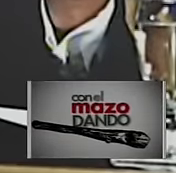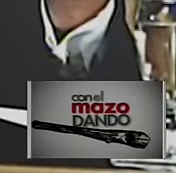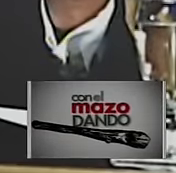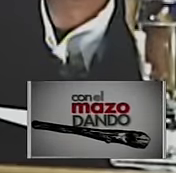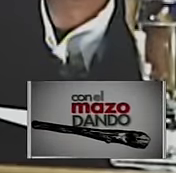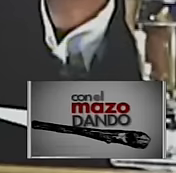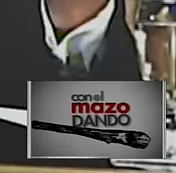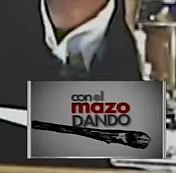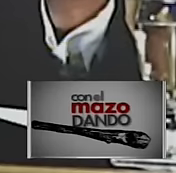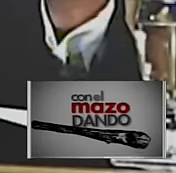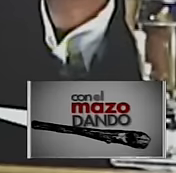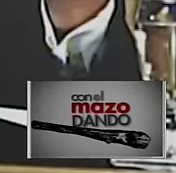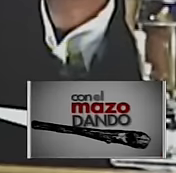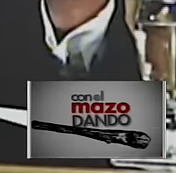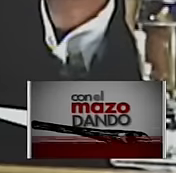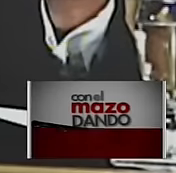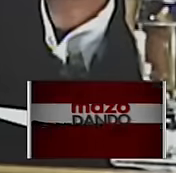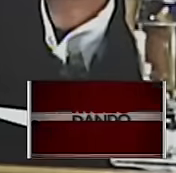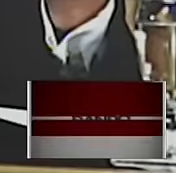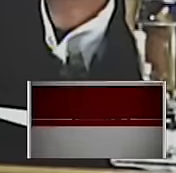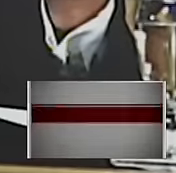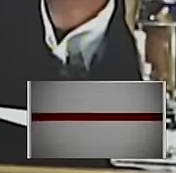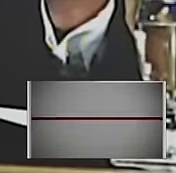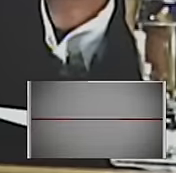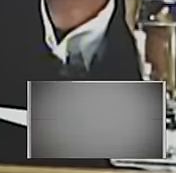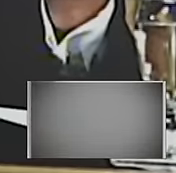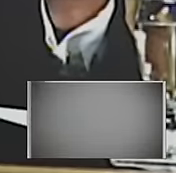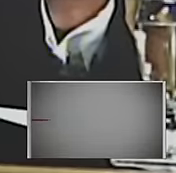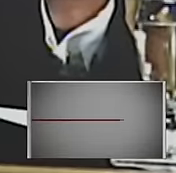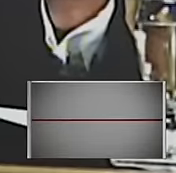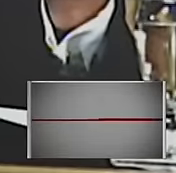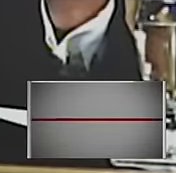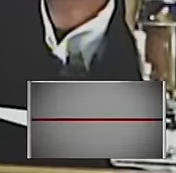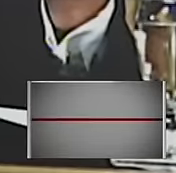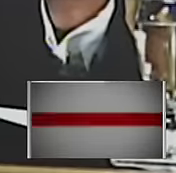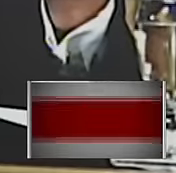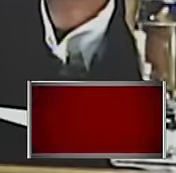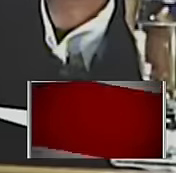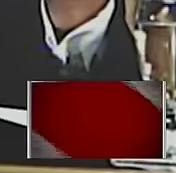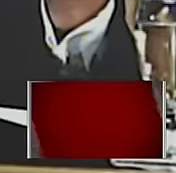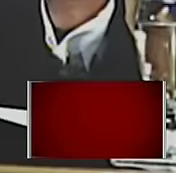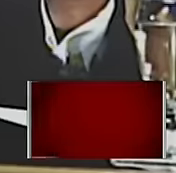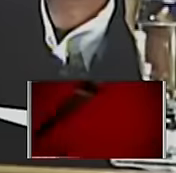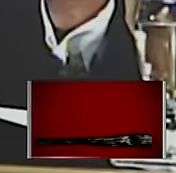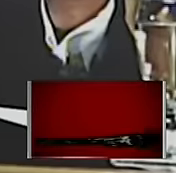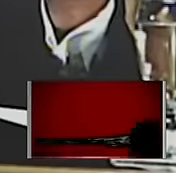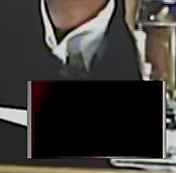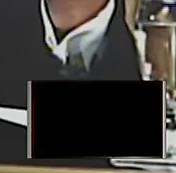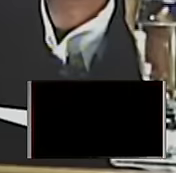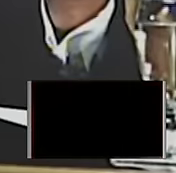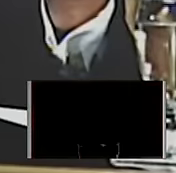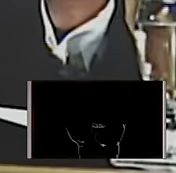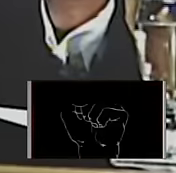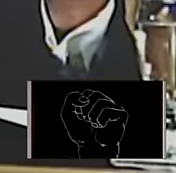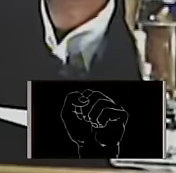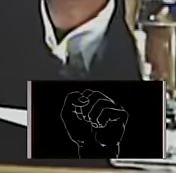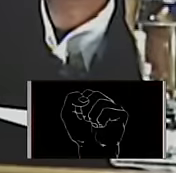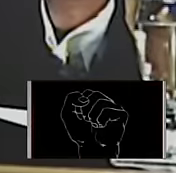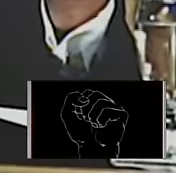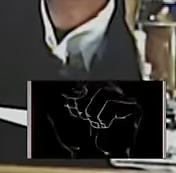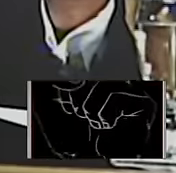dije. Y sobre Venezuela, bueno, todos los ataques digitales del ciberfascismo,